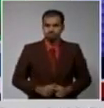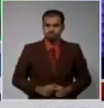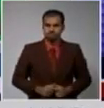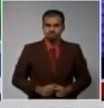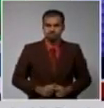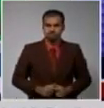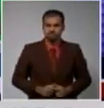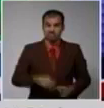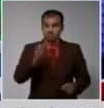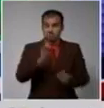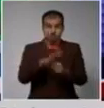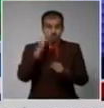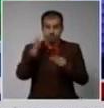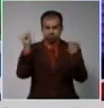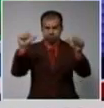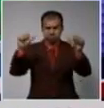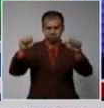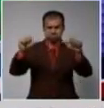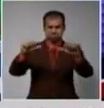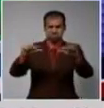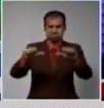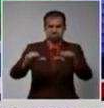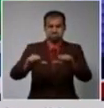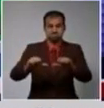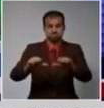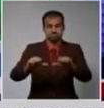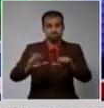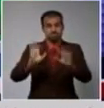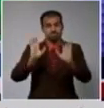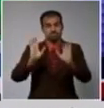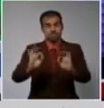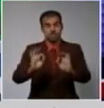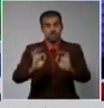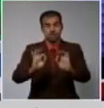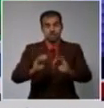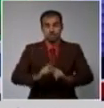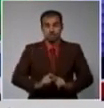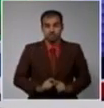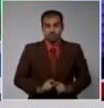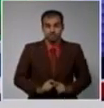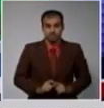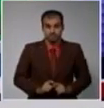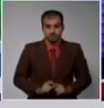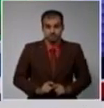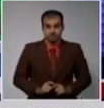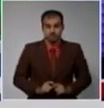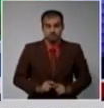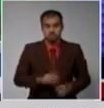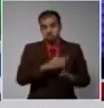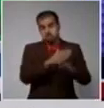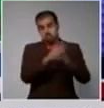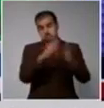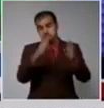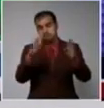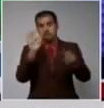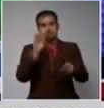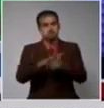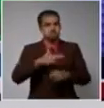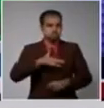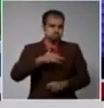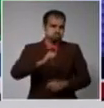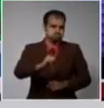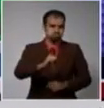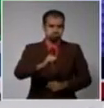de complicaciones que hizo que en un momento determinado presentar una parada cardíaca, una asistolia, que